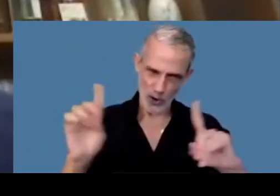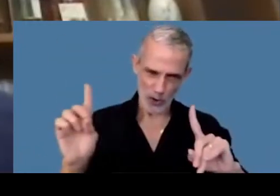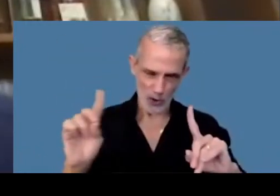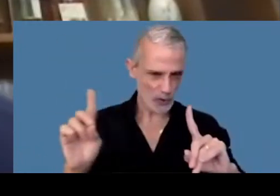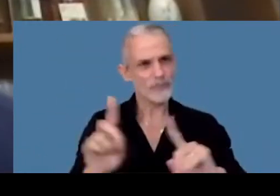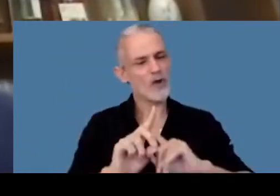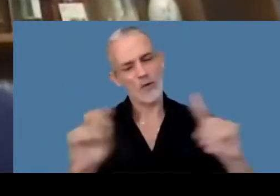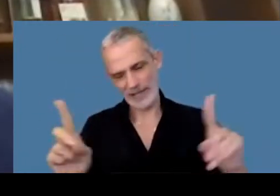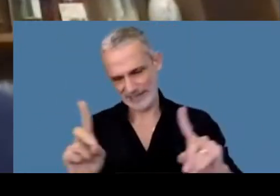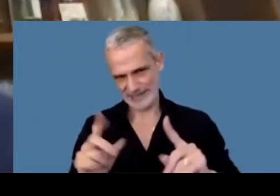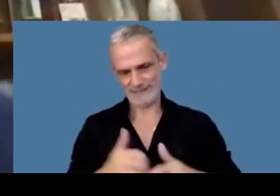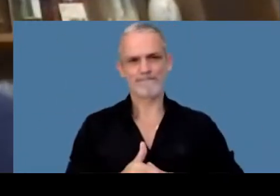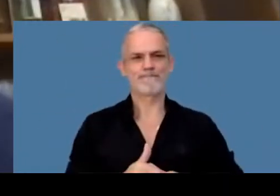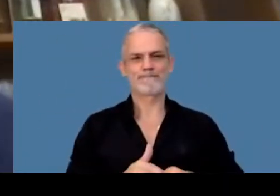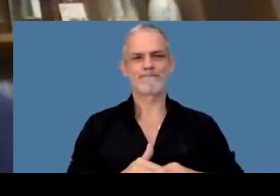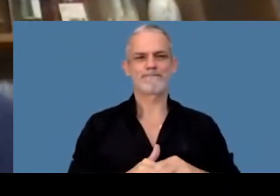así.